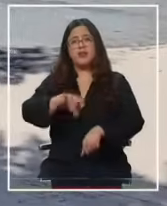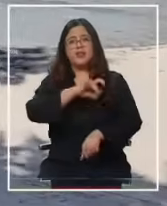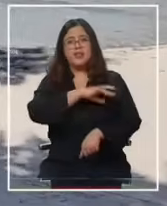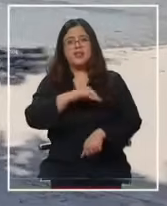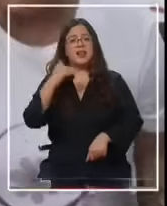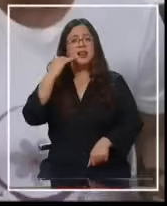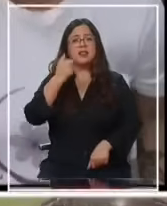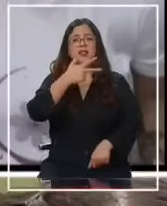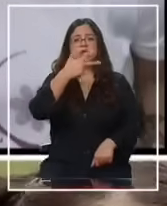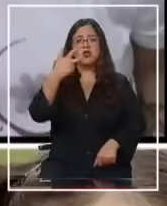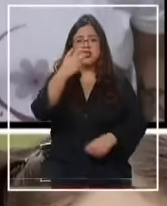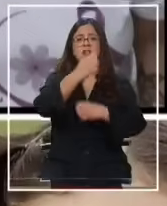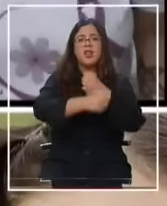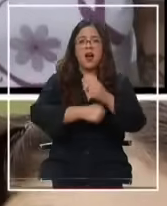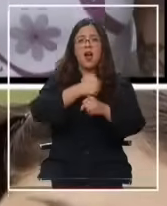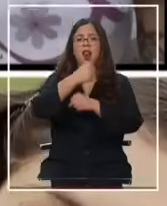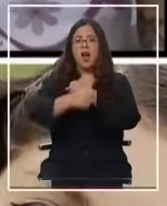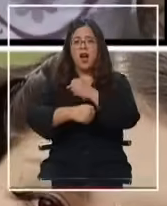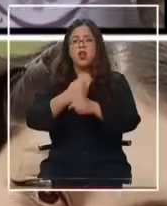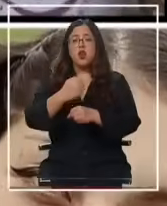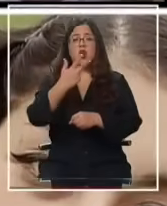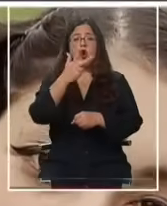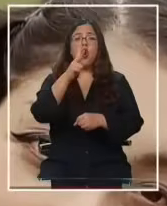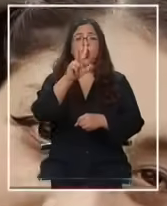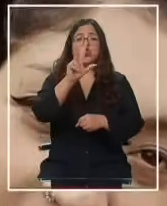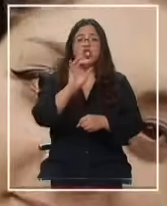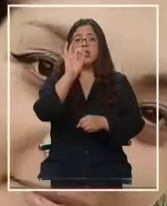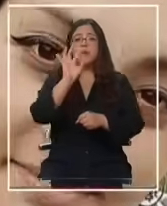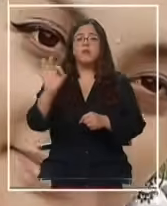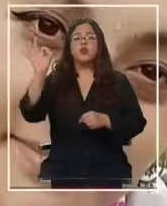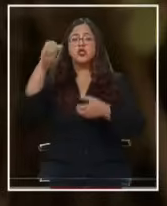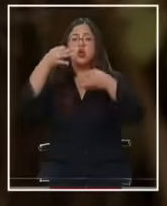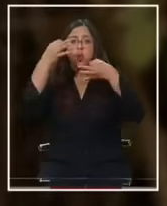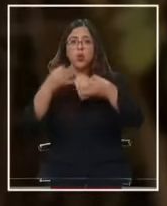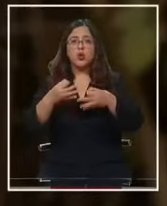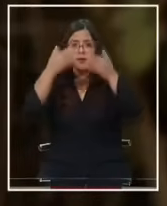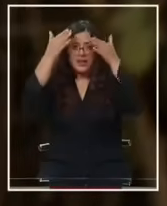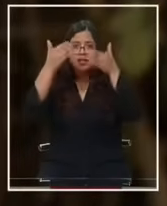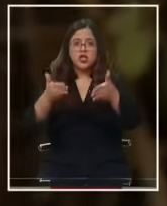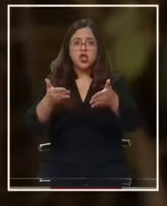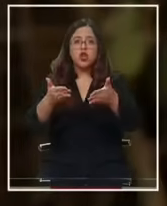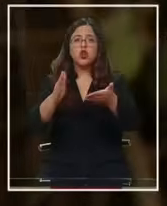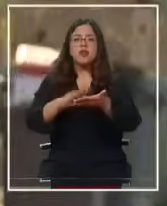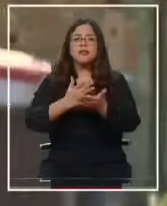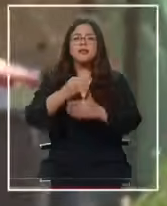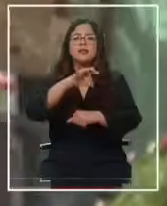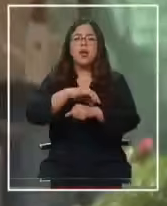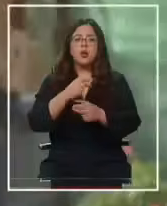Casi 800 al año, el 80% que se atiende en el sistema público.